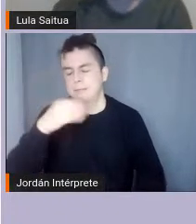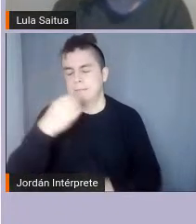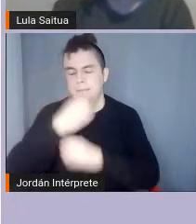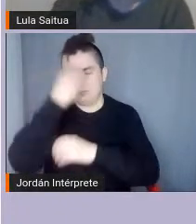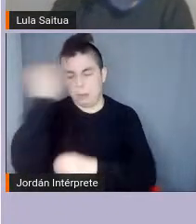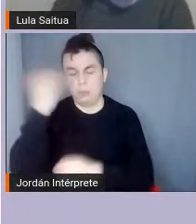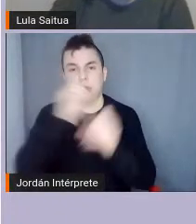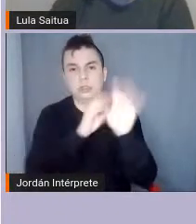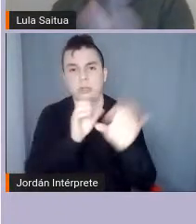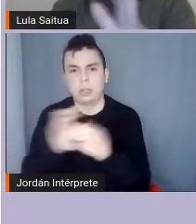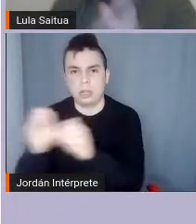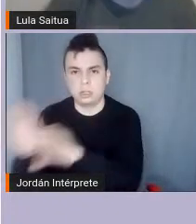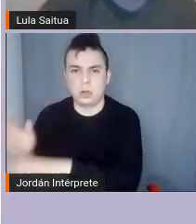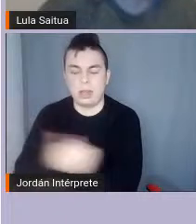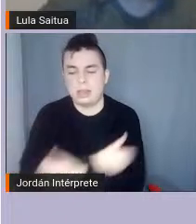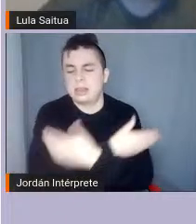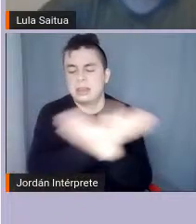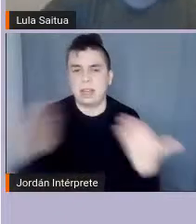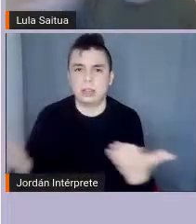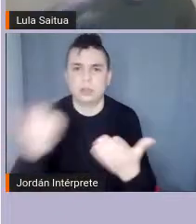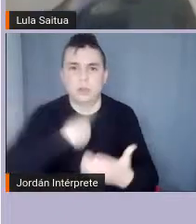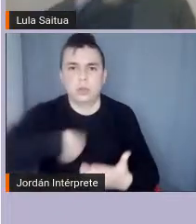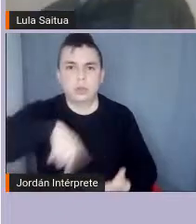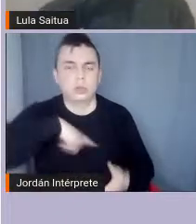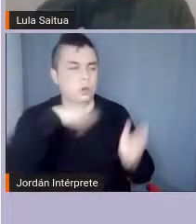música. Véanla un poquito,